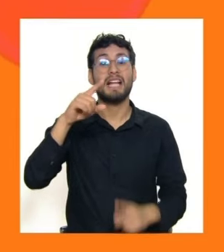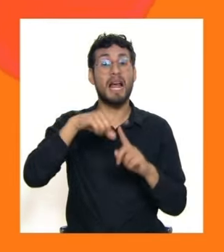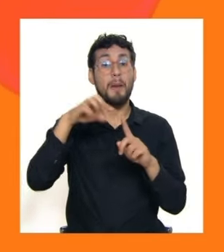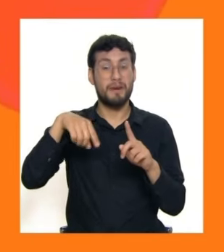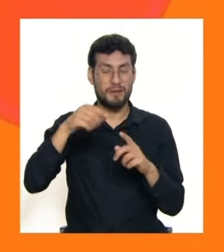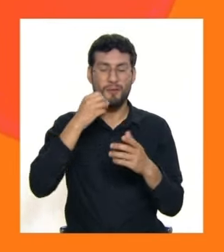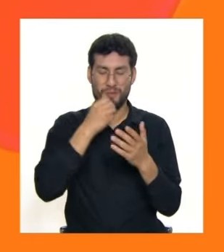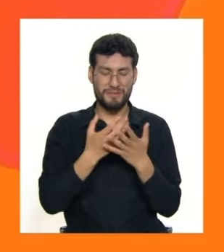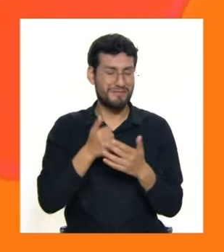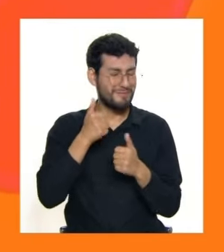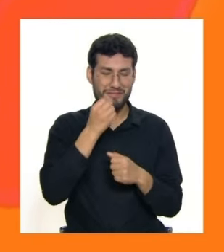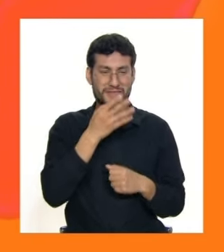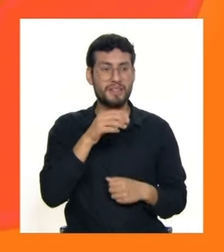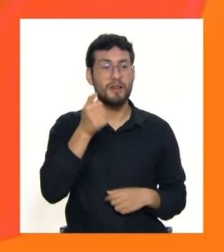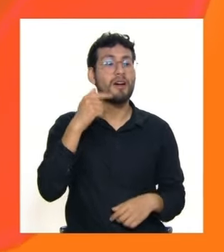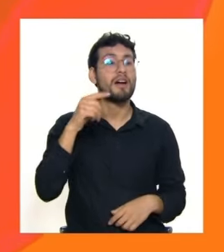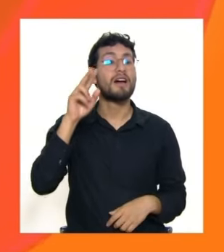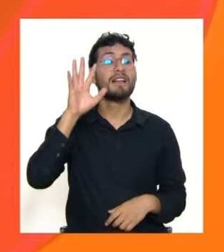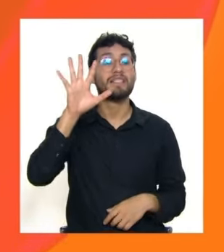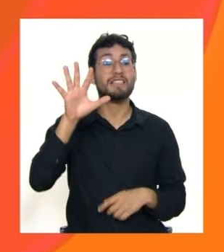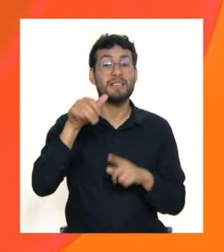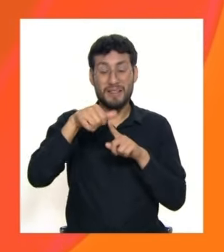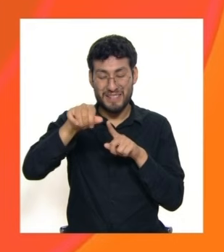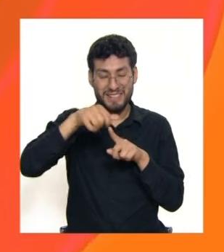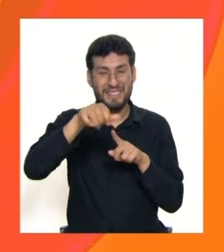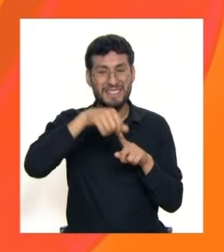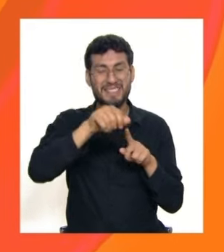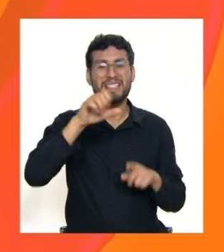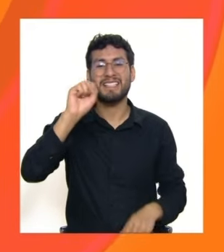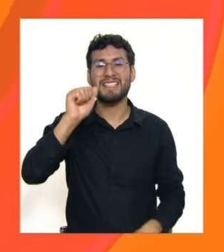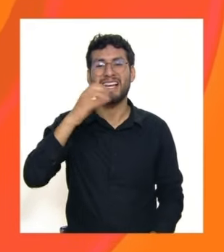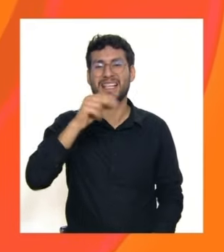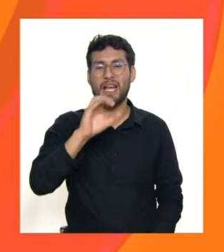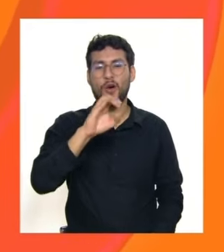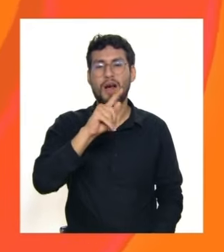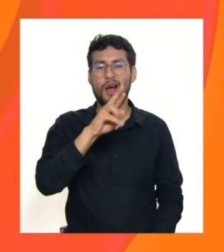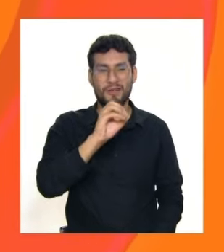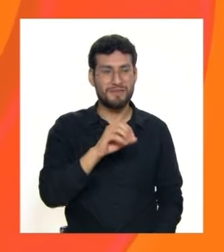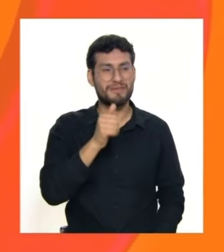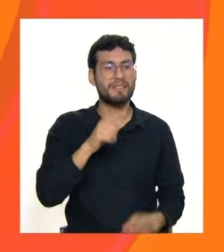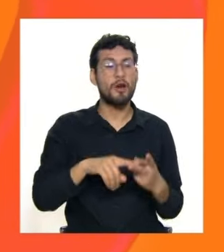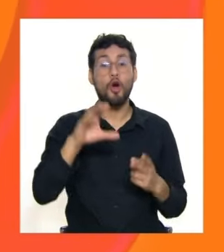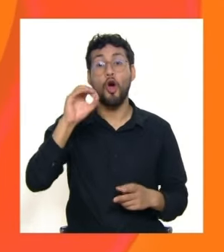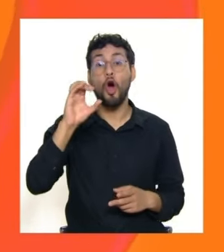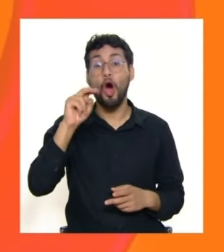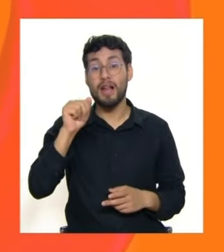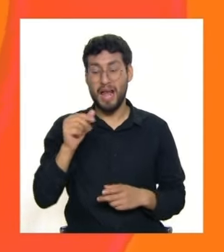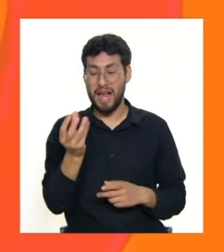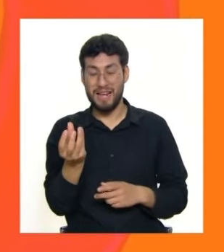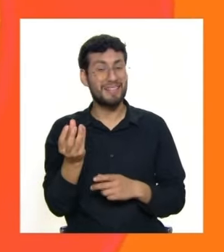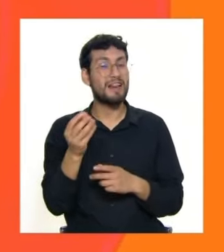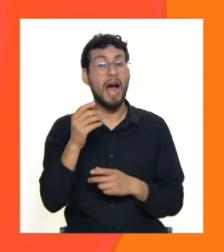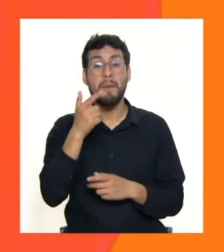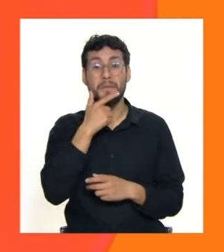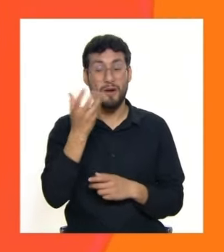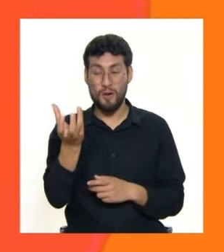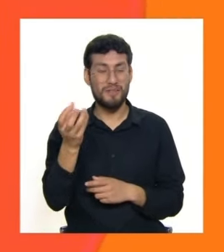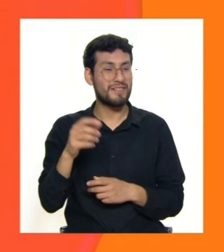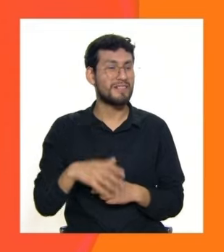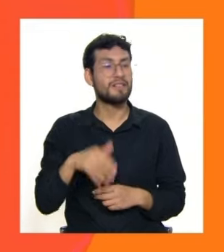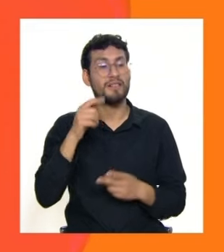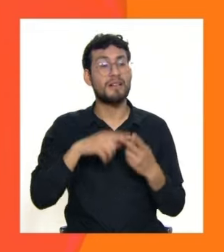Dos coconas. Dos coconas. Cebolla morada. Una cebolla morada grandecita. Seis ají charapitas. Seis ají charapitas, son